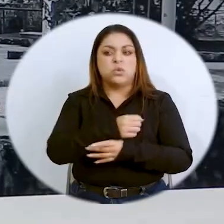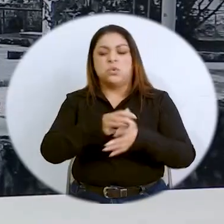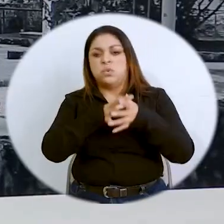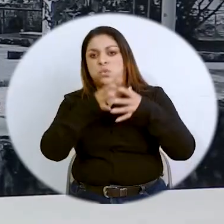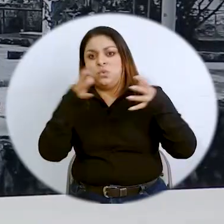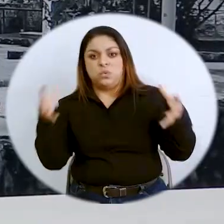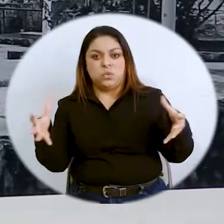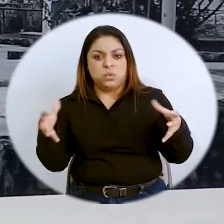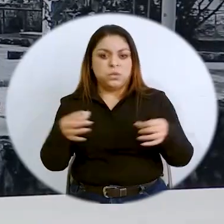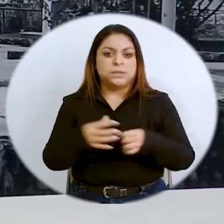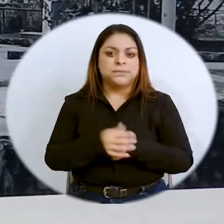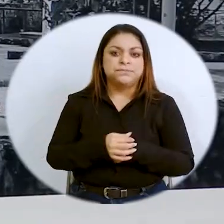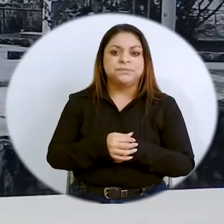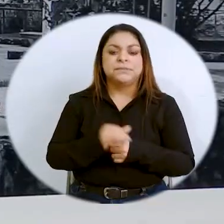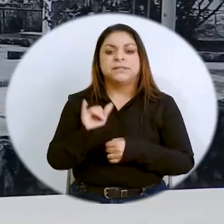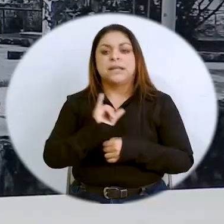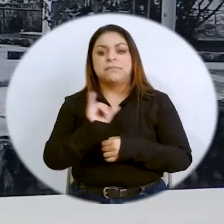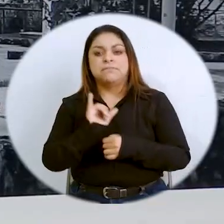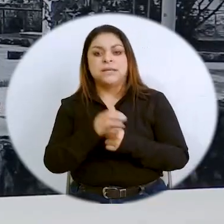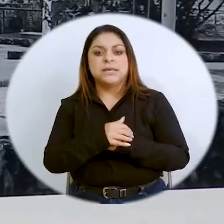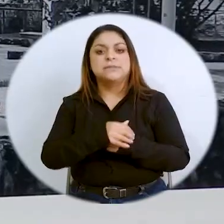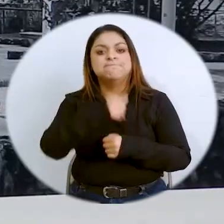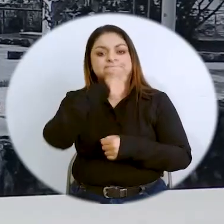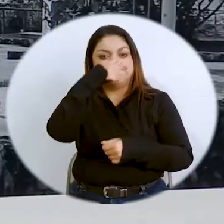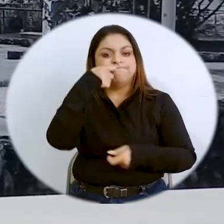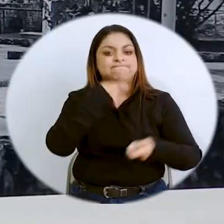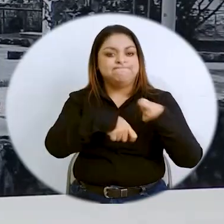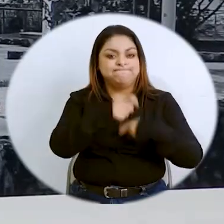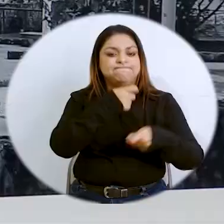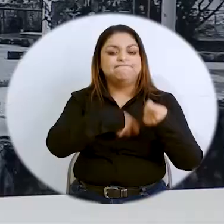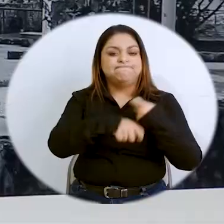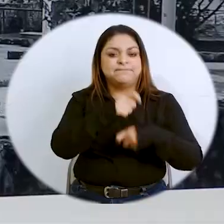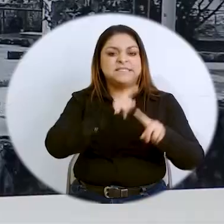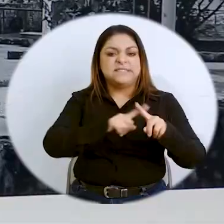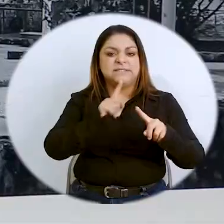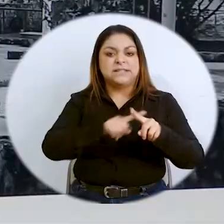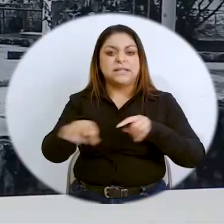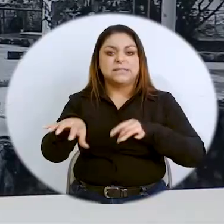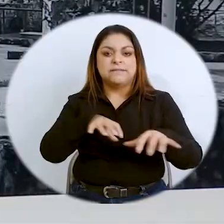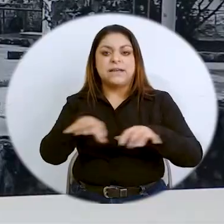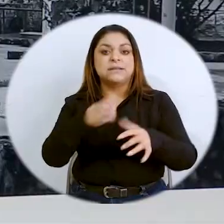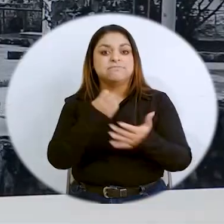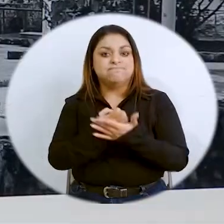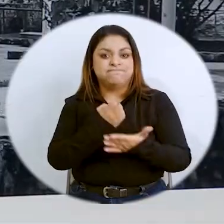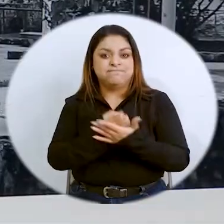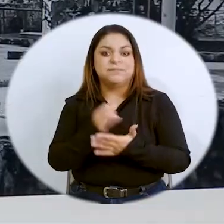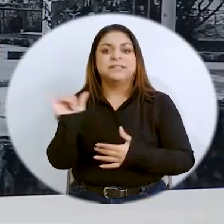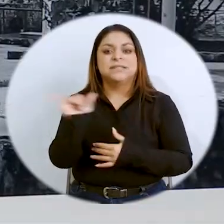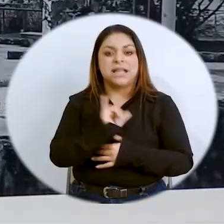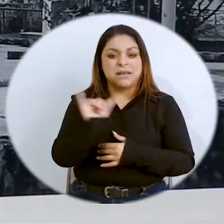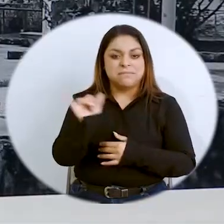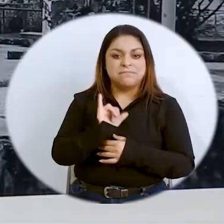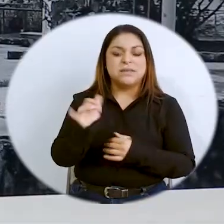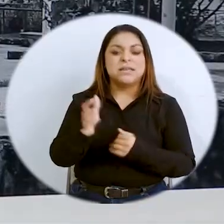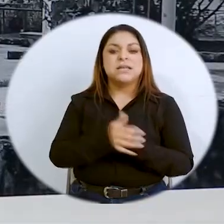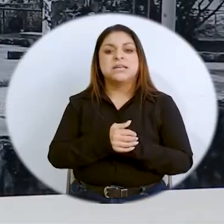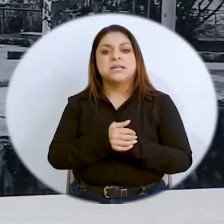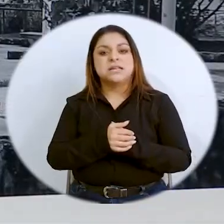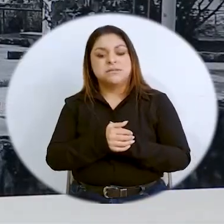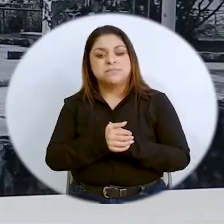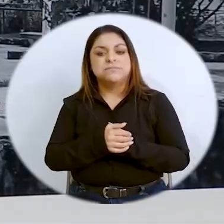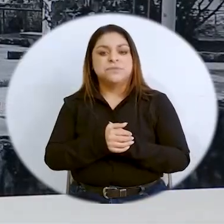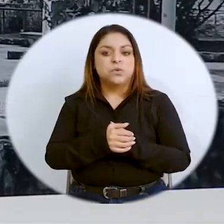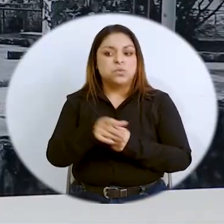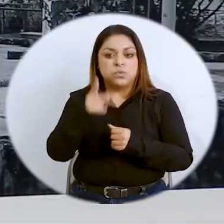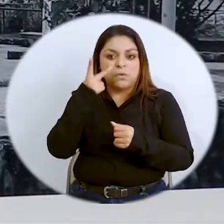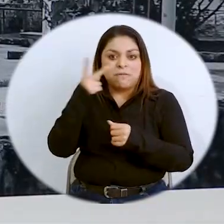aumento. También, ¿verdad?, la inserción del narcotráfico en distintas actividades económicas. Es raro el día, ¿verdad?, que uno no